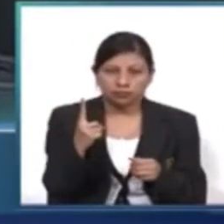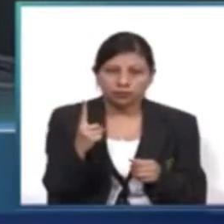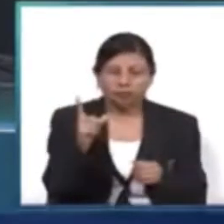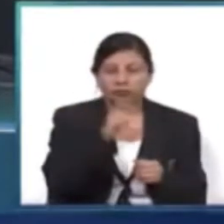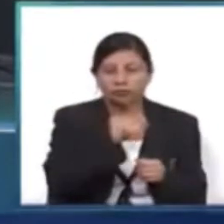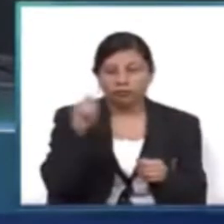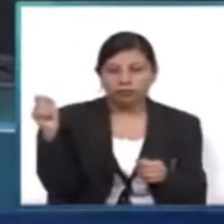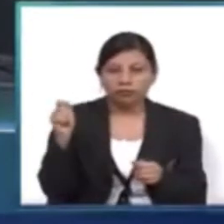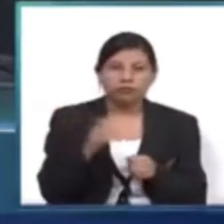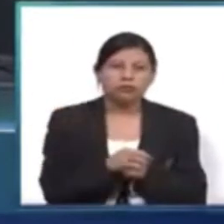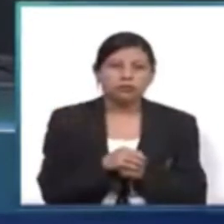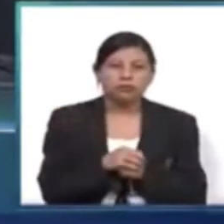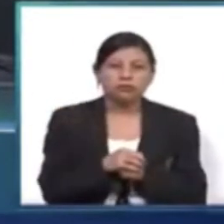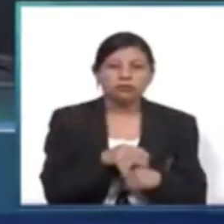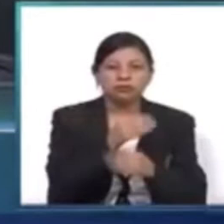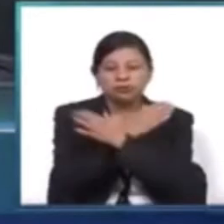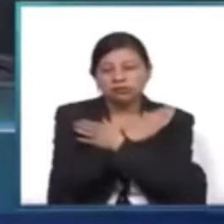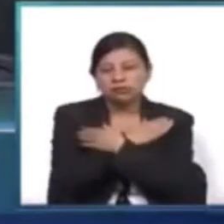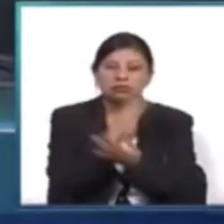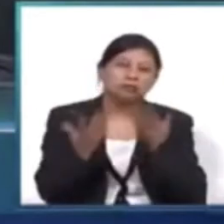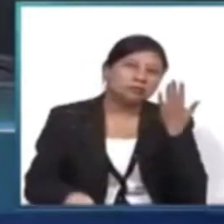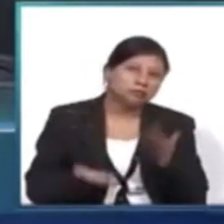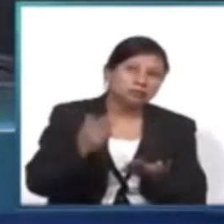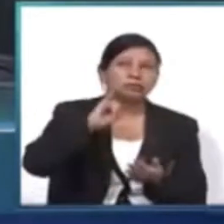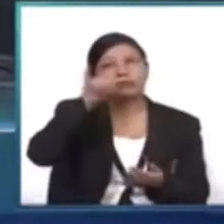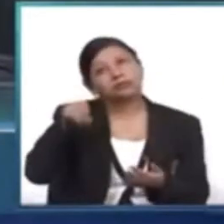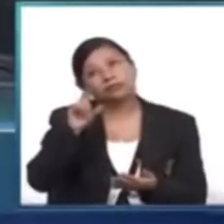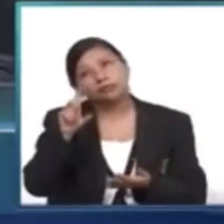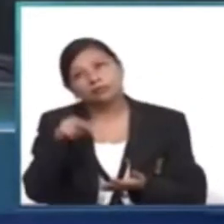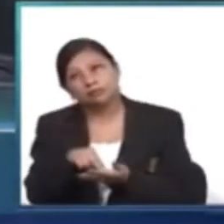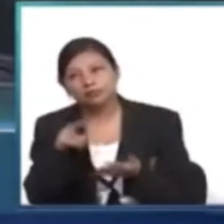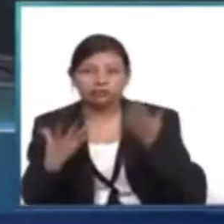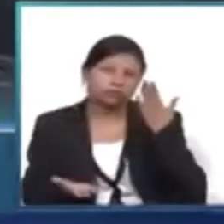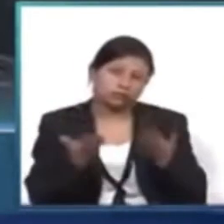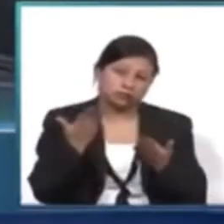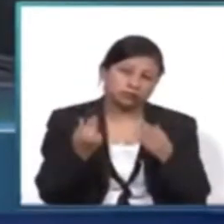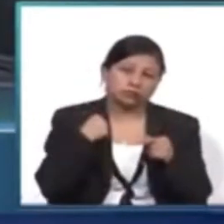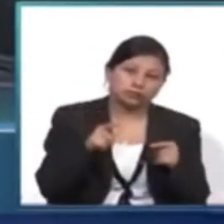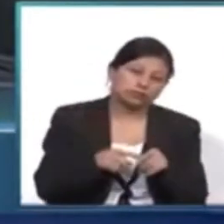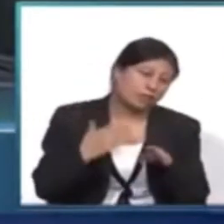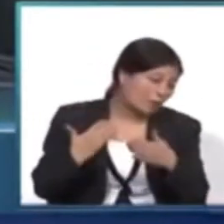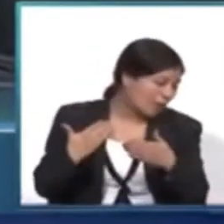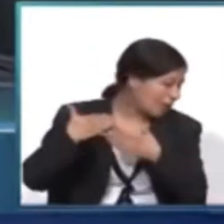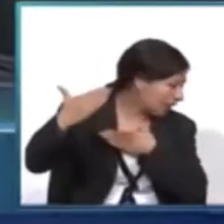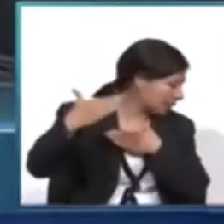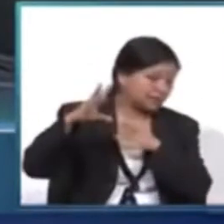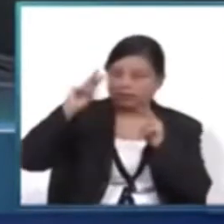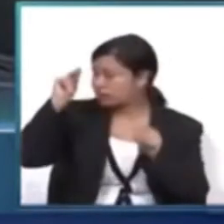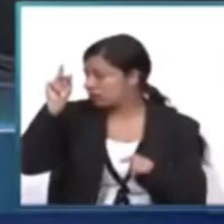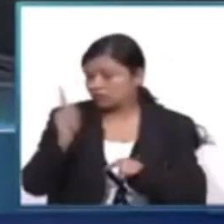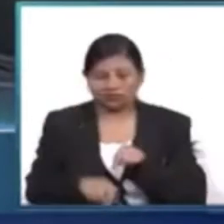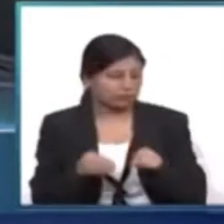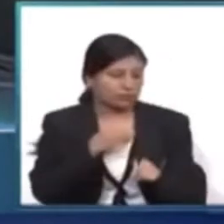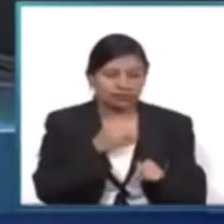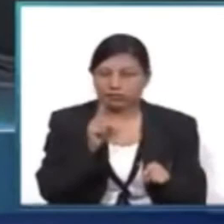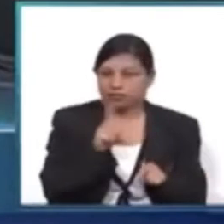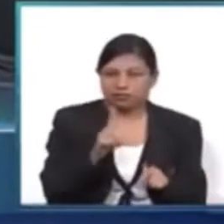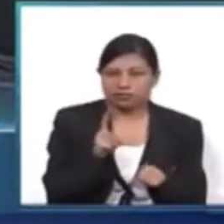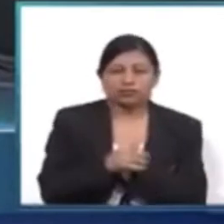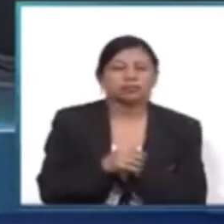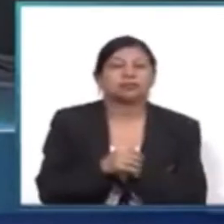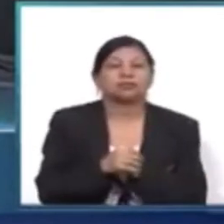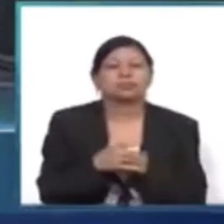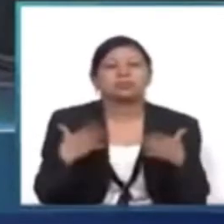porque podría ser que en mayo o podría ser que en junio, ¿verdad? Pero no quisiéramos que fuera más allá. Si es antes, pues estaríamos